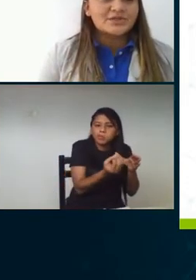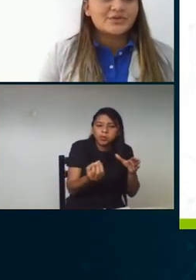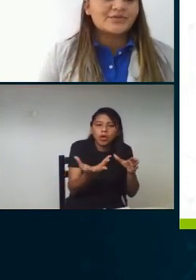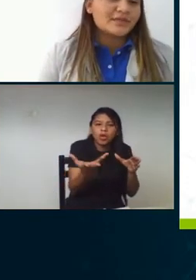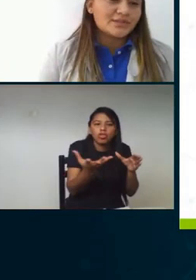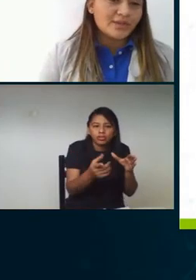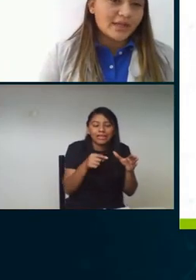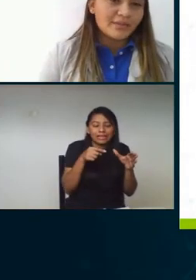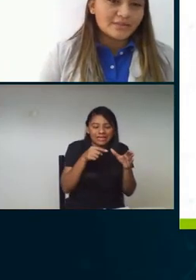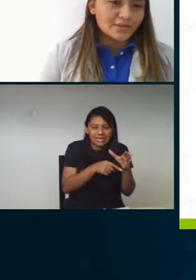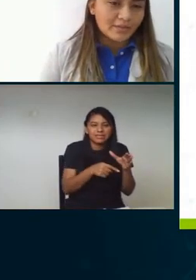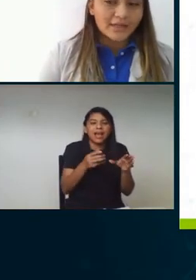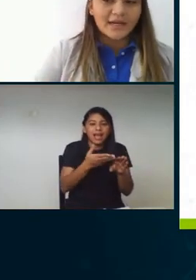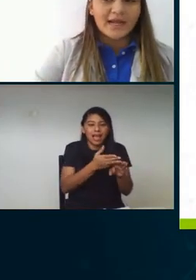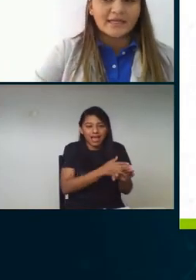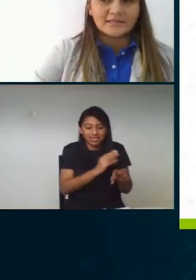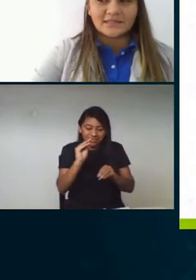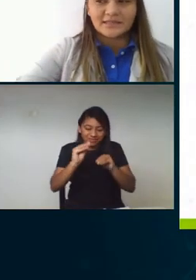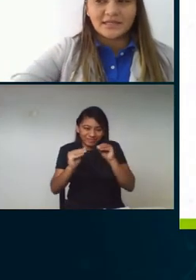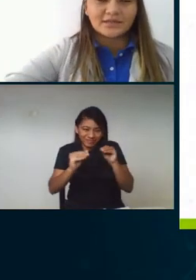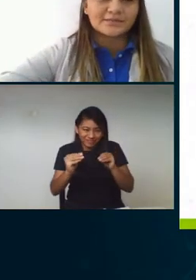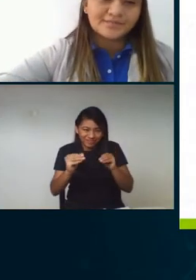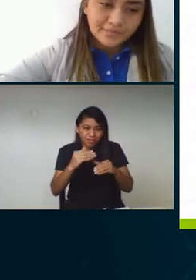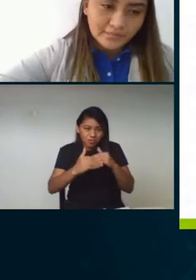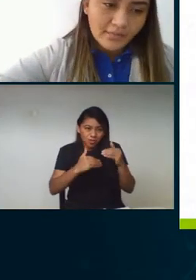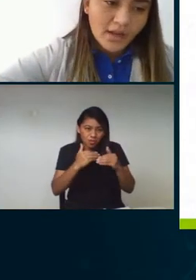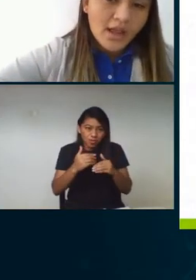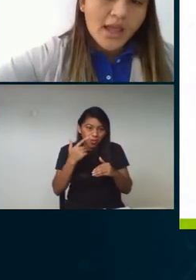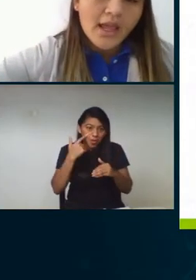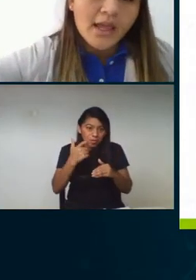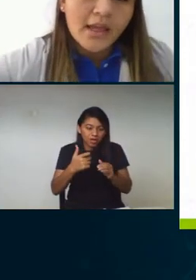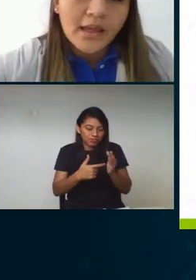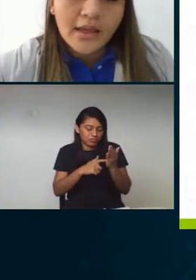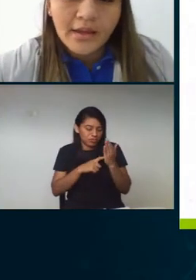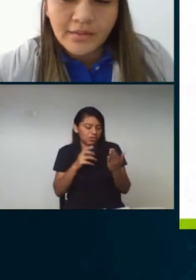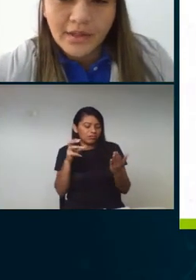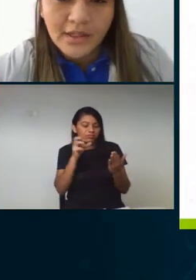apreciar el chuf desde una dimensión más realista, ¿cierto?